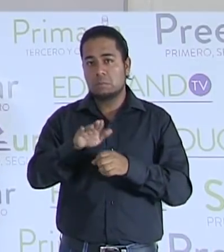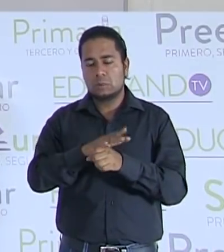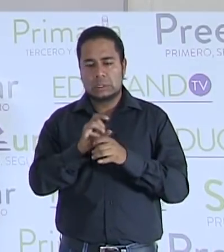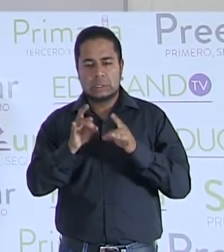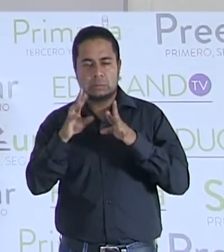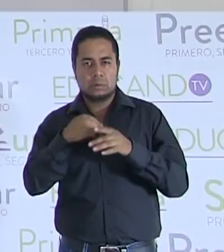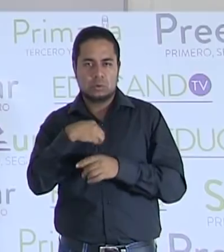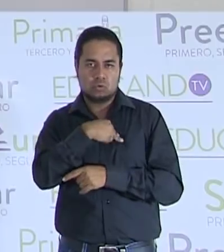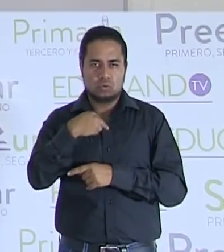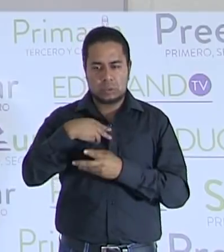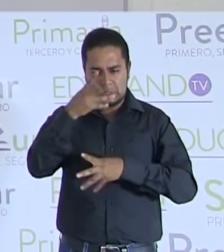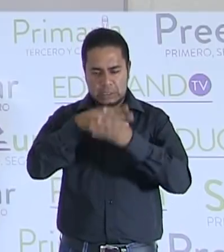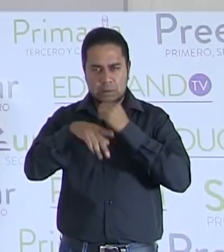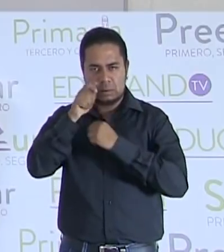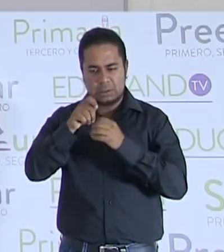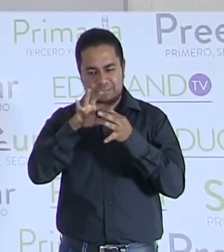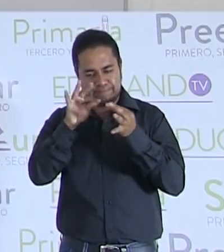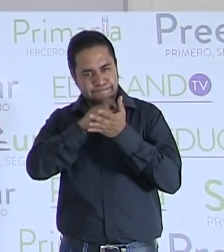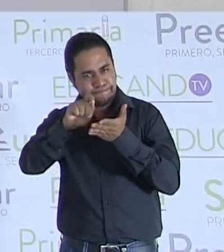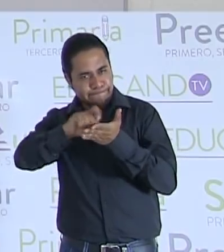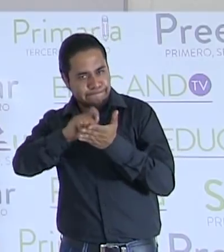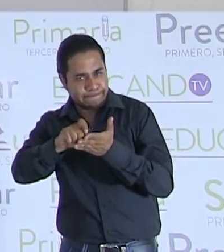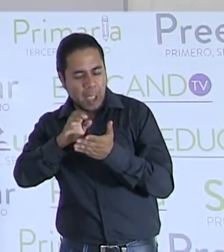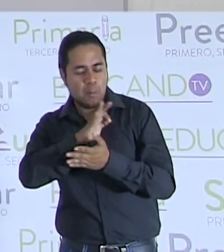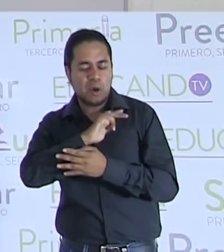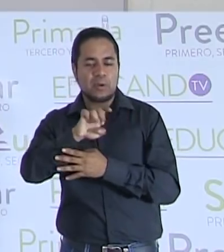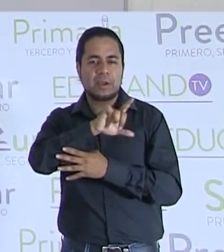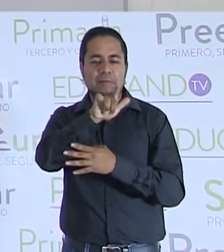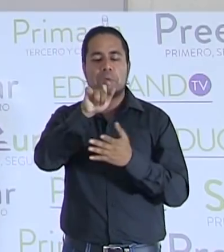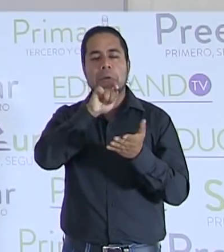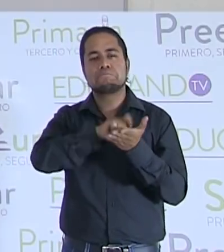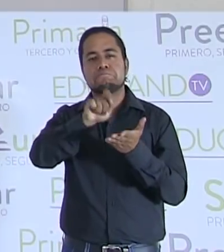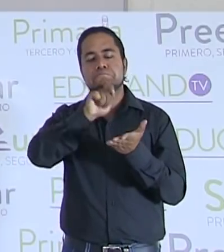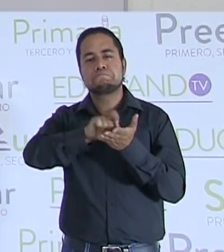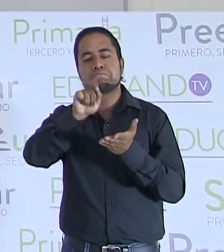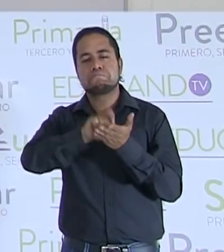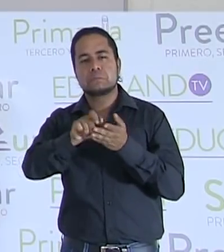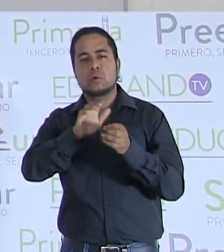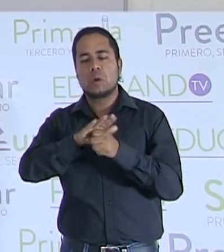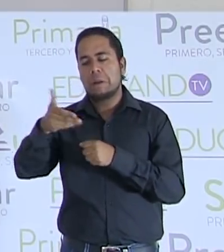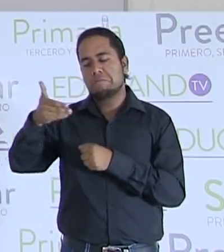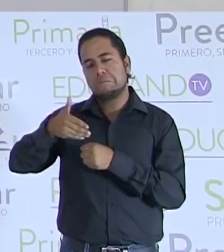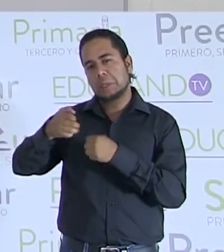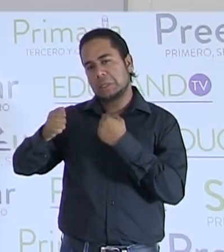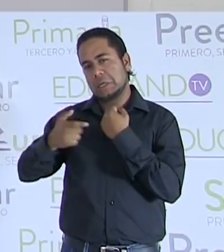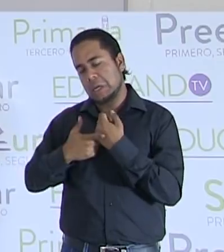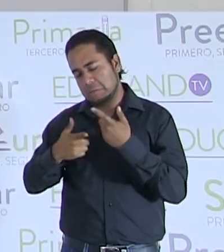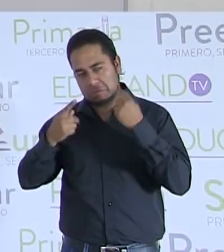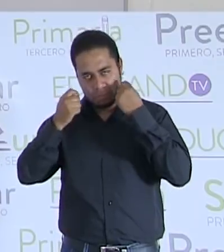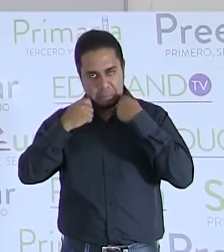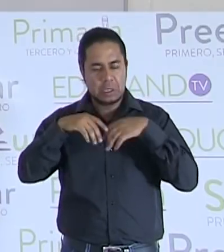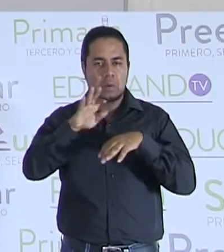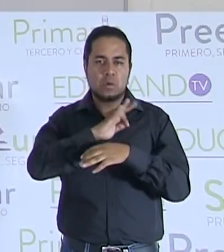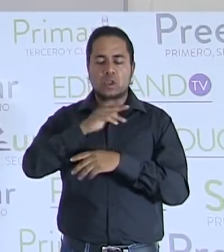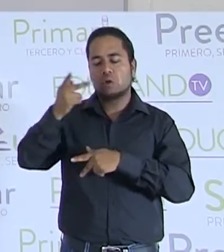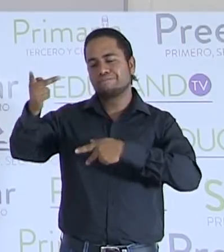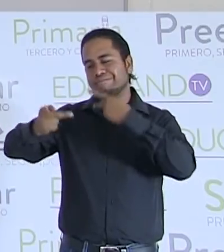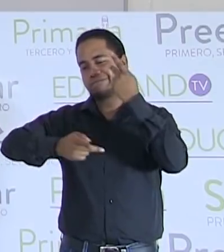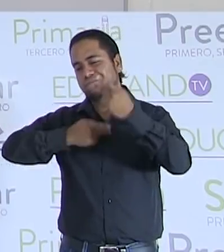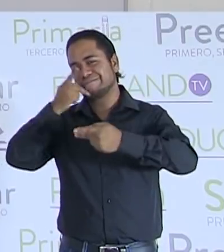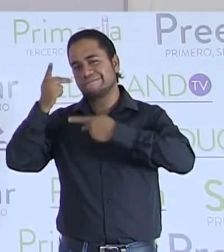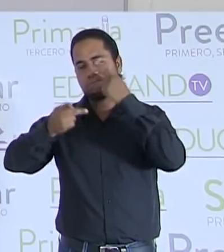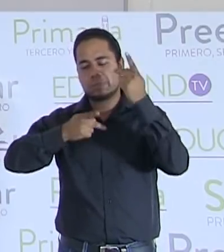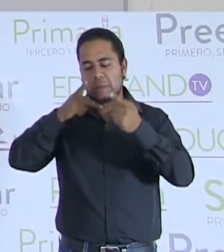nosotros aprendemos a hacer relatos, vamos a poder después escribir lo que nos pidan. Vamos a poder escribir poemas,